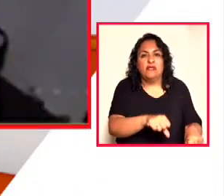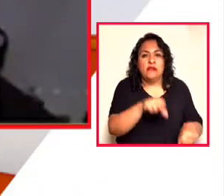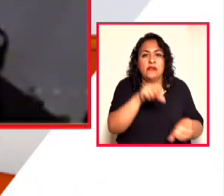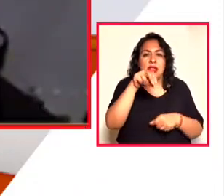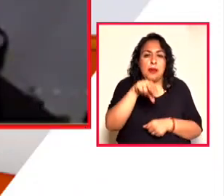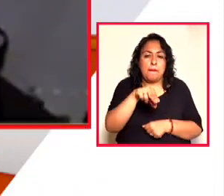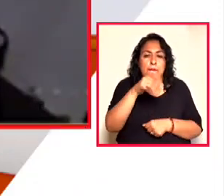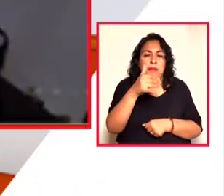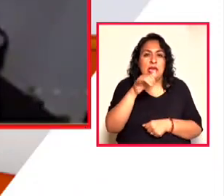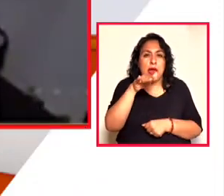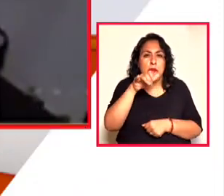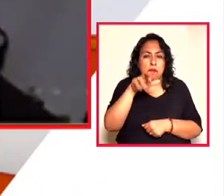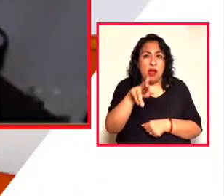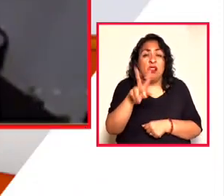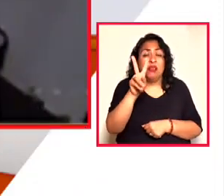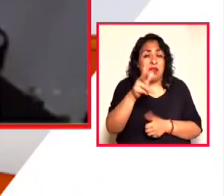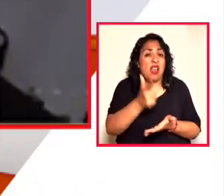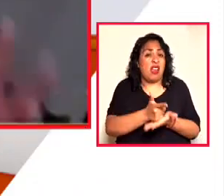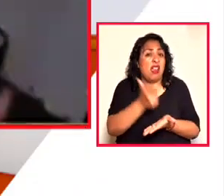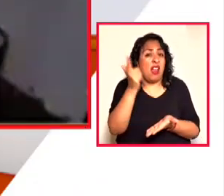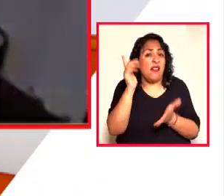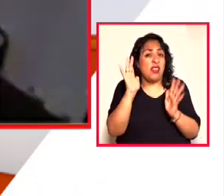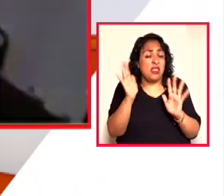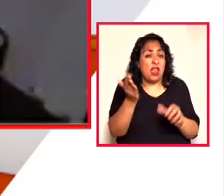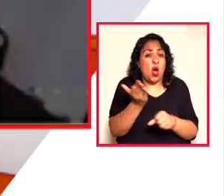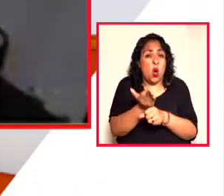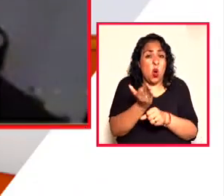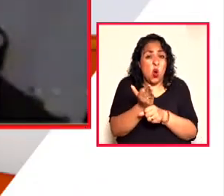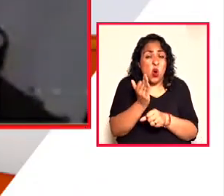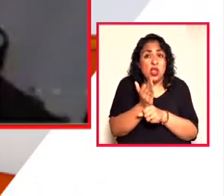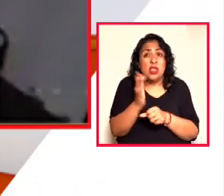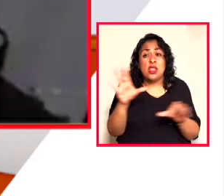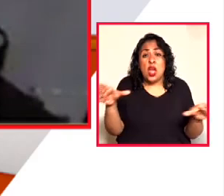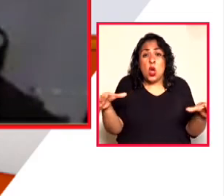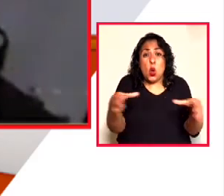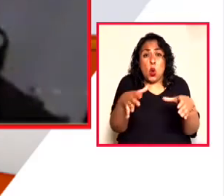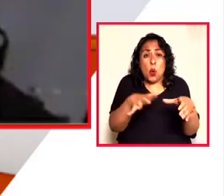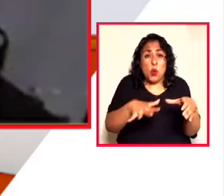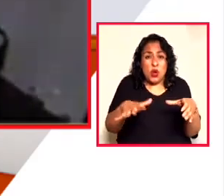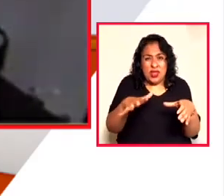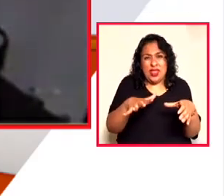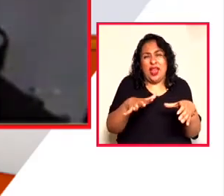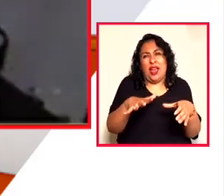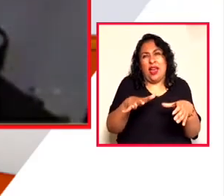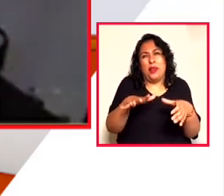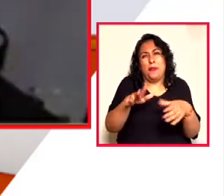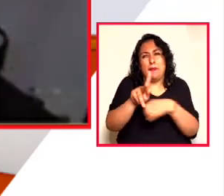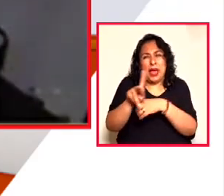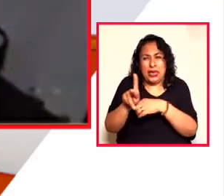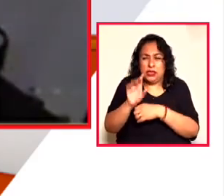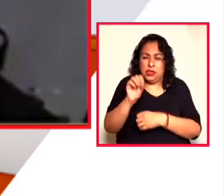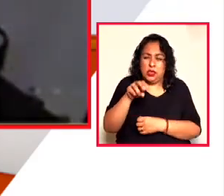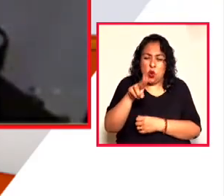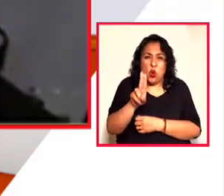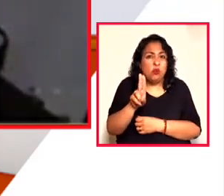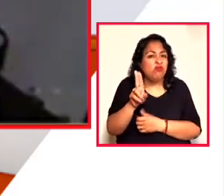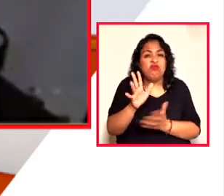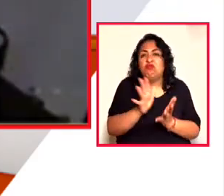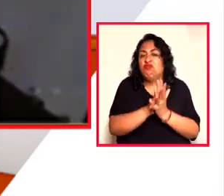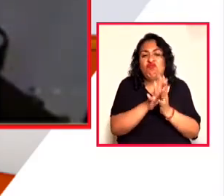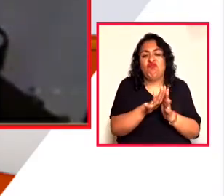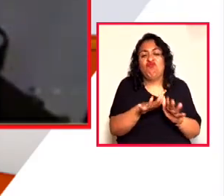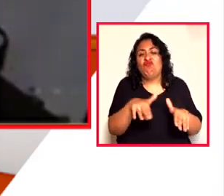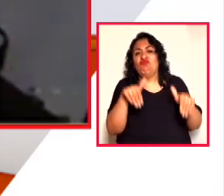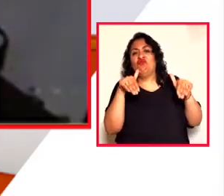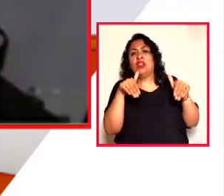donde se ha puesto grave la situación y donde la comunidad de estados a través de Naciones Unidas no ha participado. China